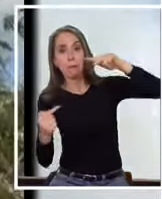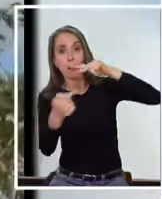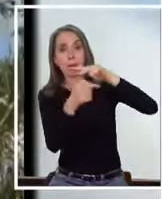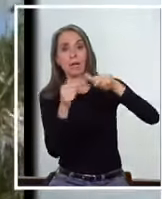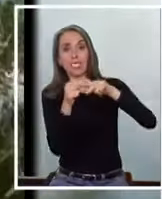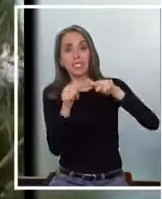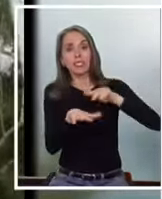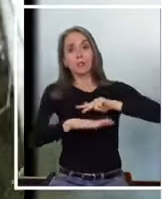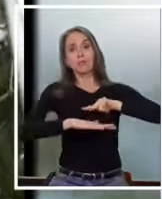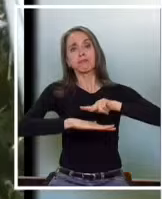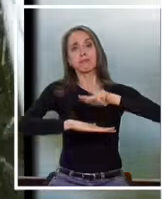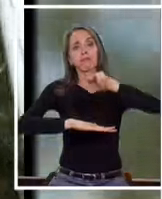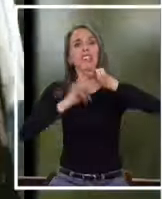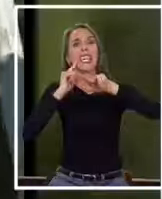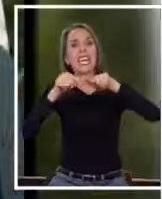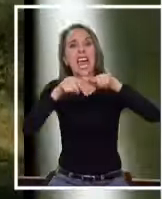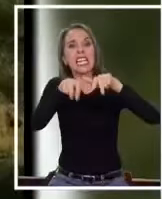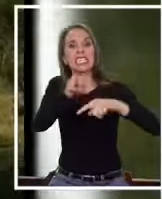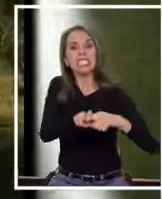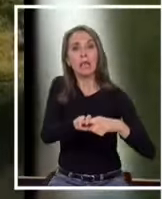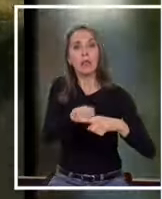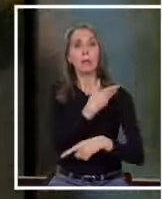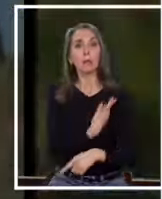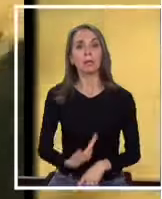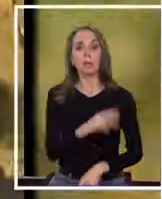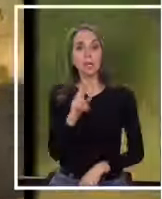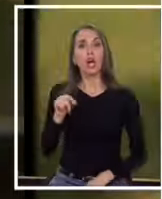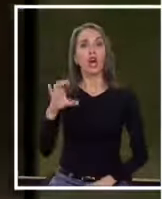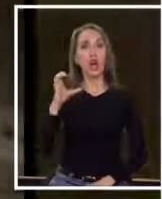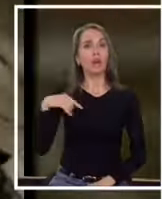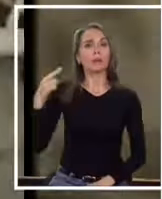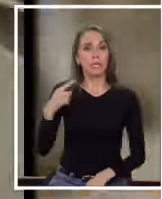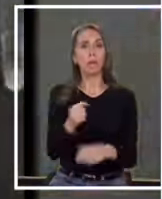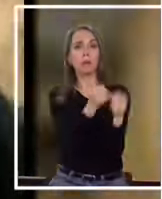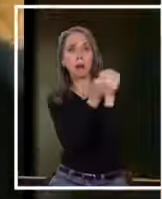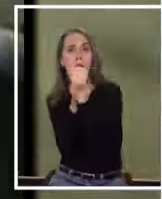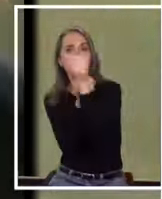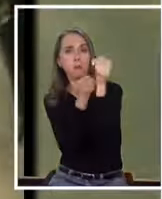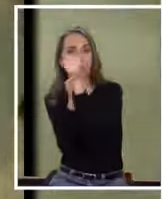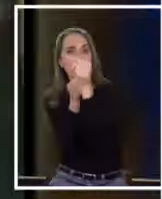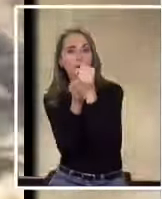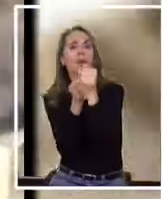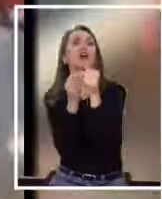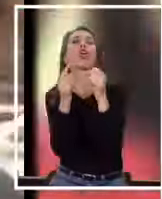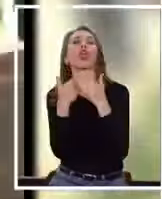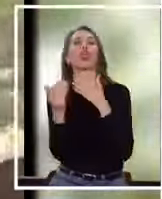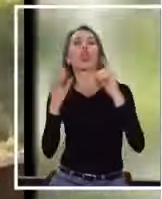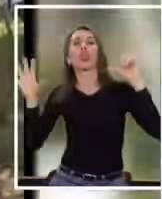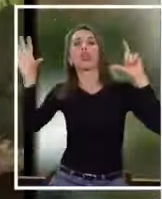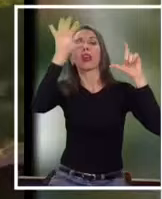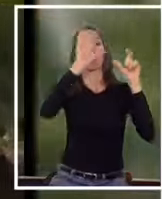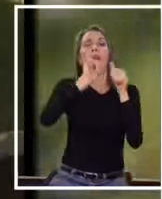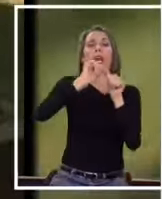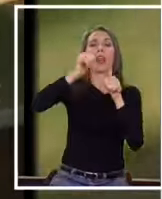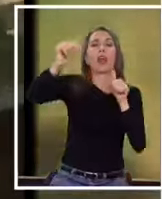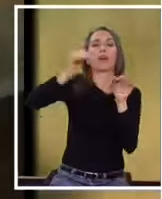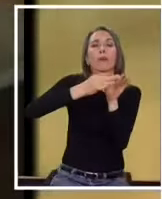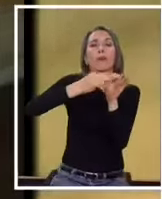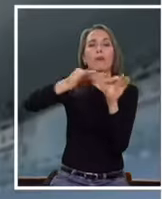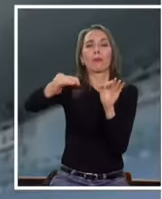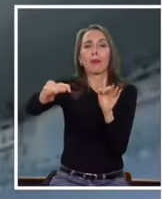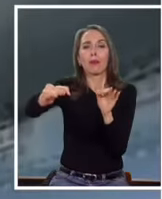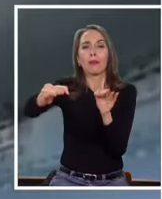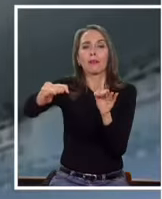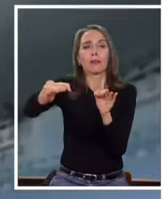moviera el presidente. Aquí en Colombia, con mucha frecuencia, sí se producen ese tipo de ataques en zonas ya más apartadas,